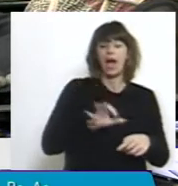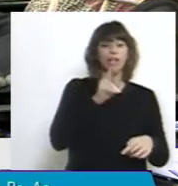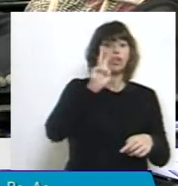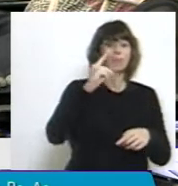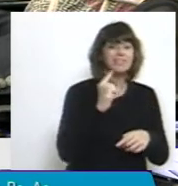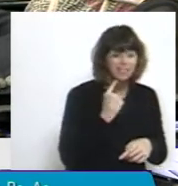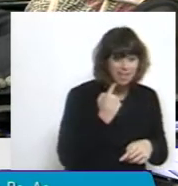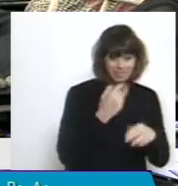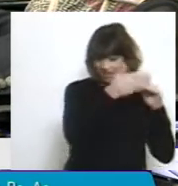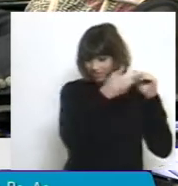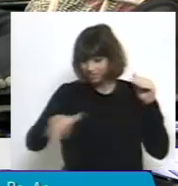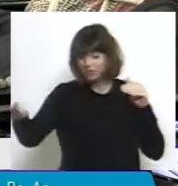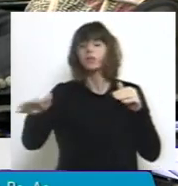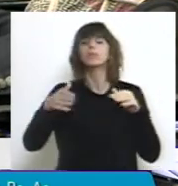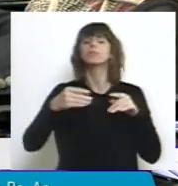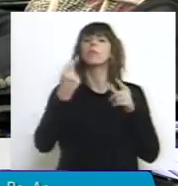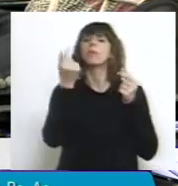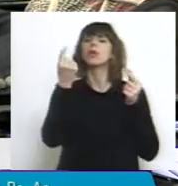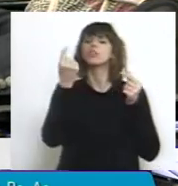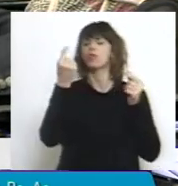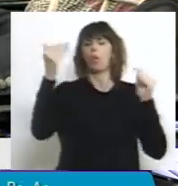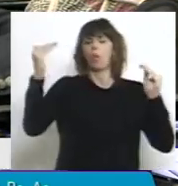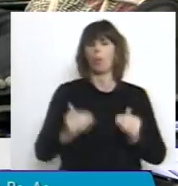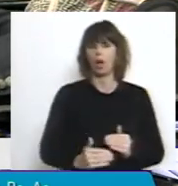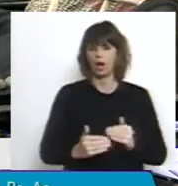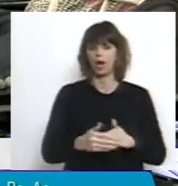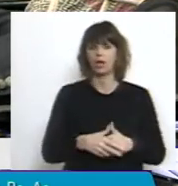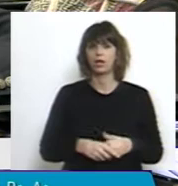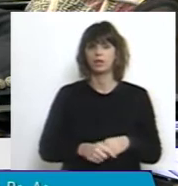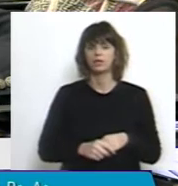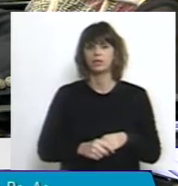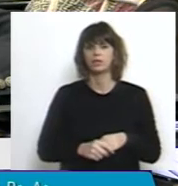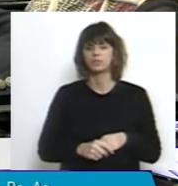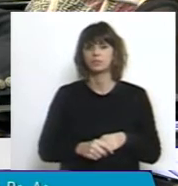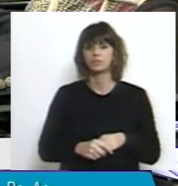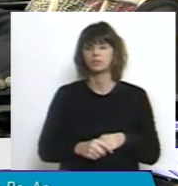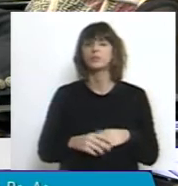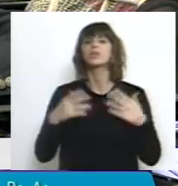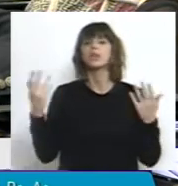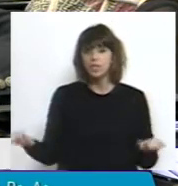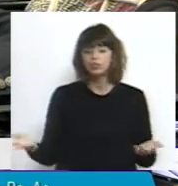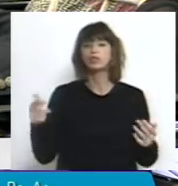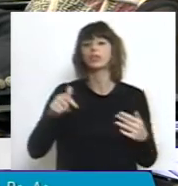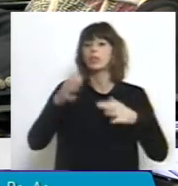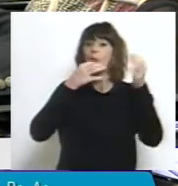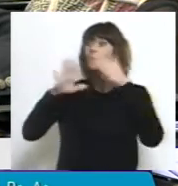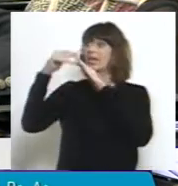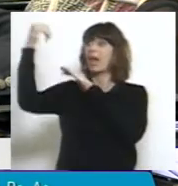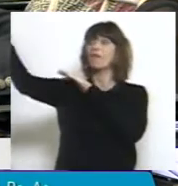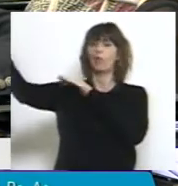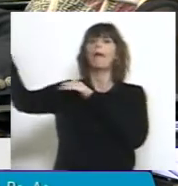precio. Eso ha determinado, presidenta, que los niveles de exportación